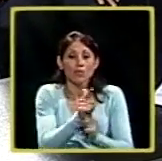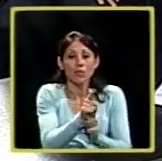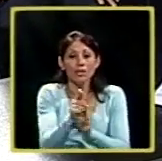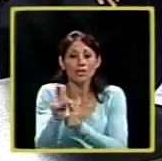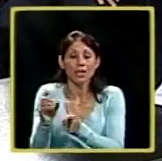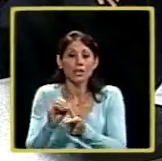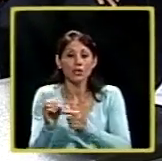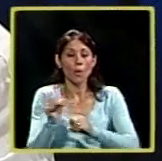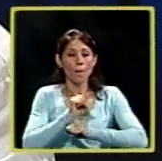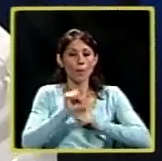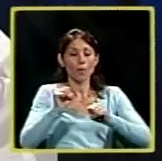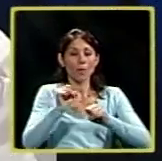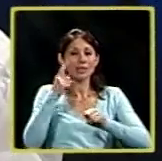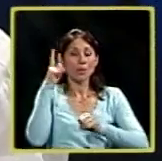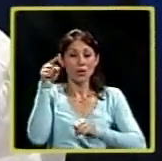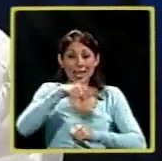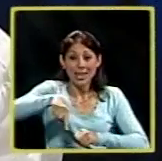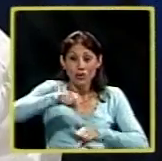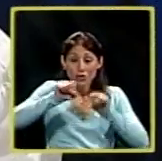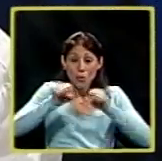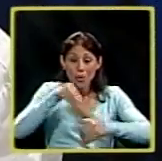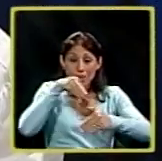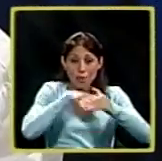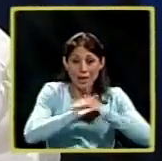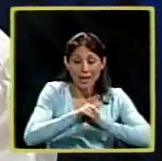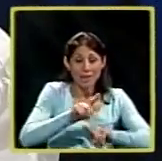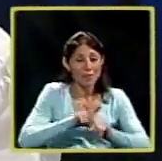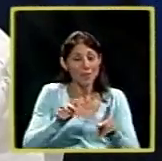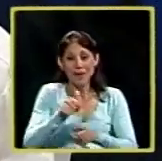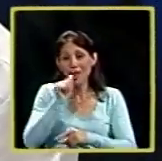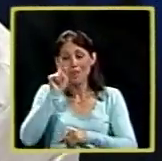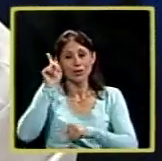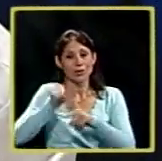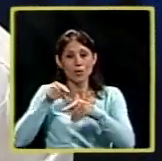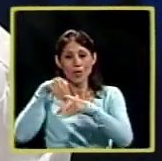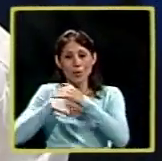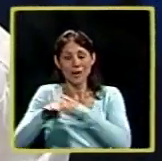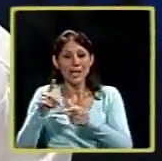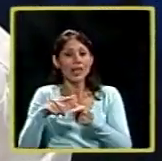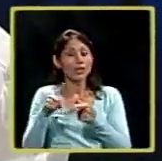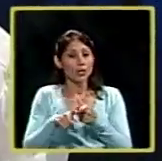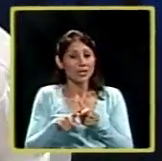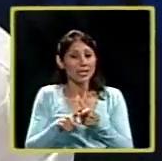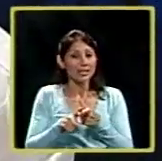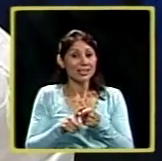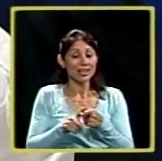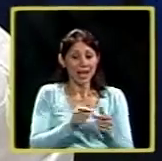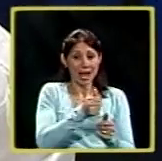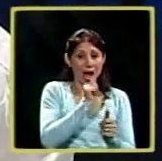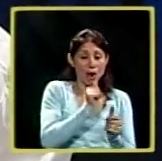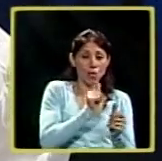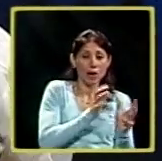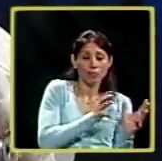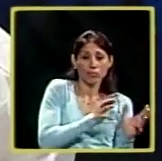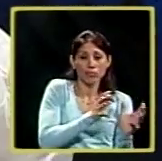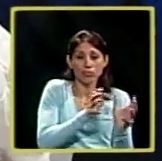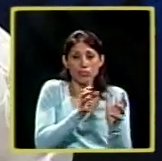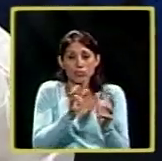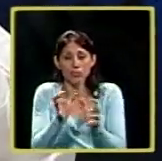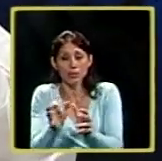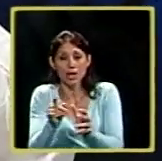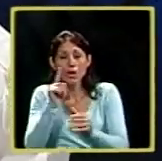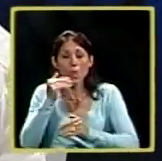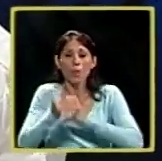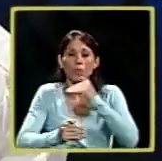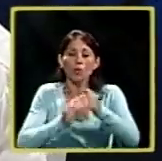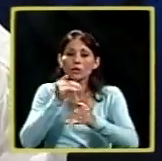cambio el agua no. Entonces el suministro de agua, el transporte de agua se transformó en un proceso